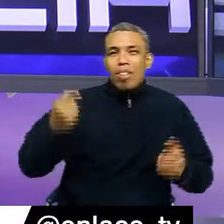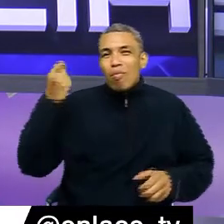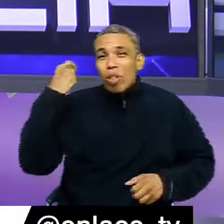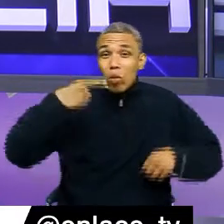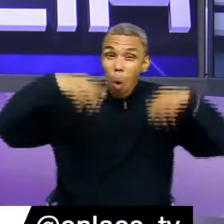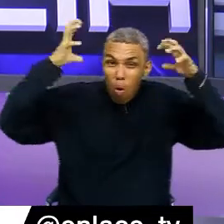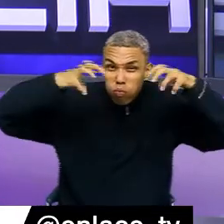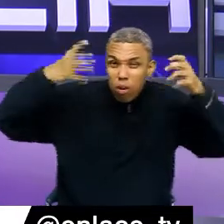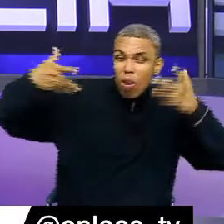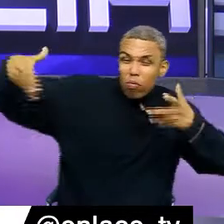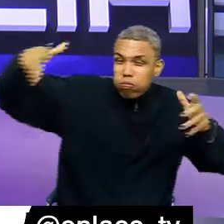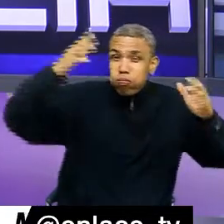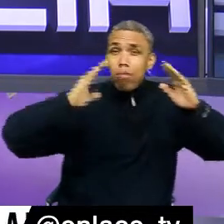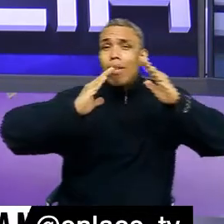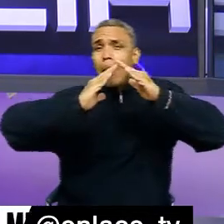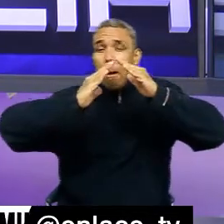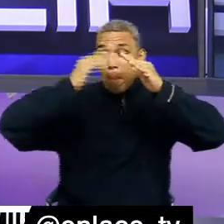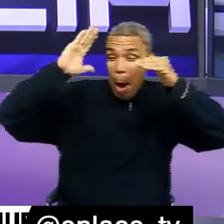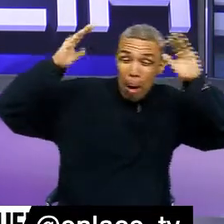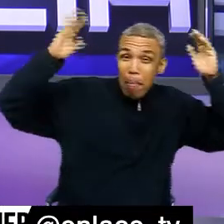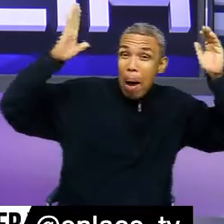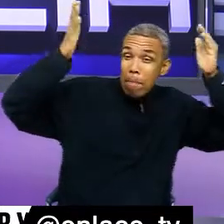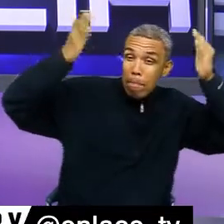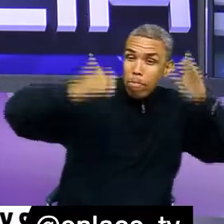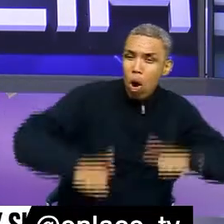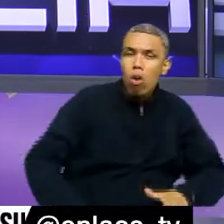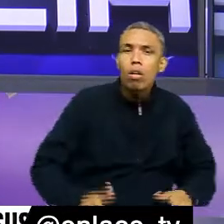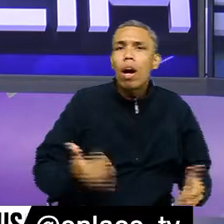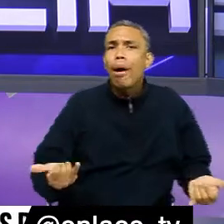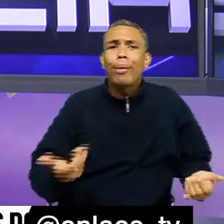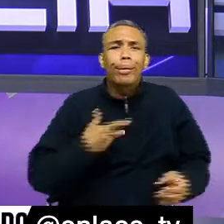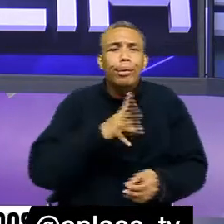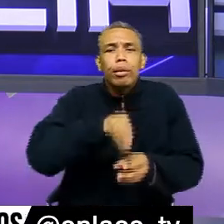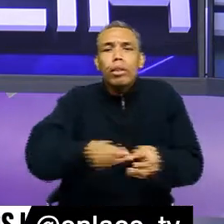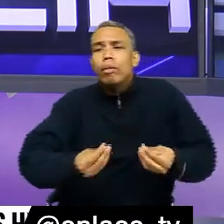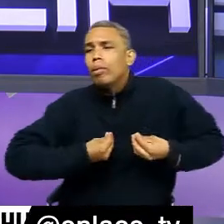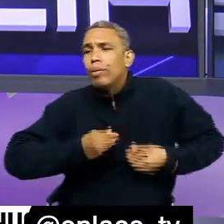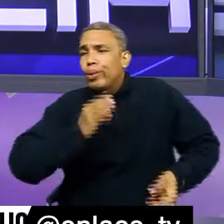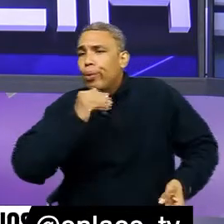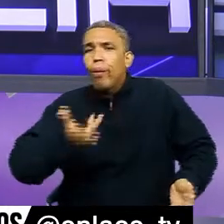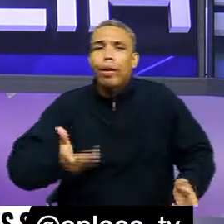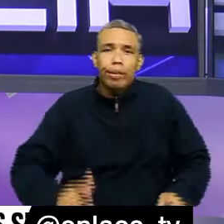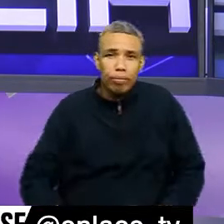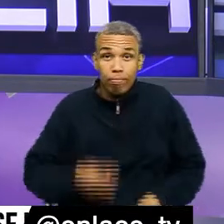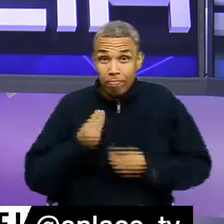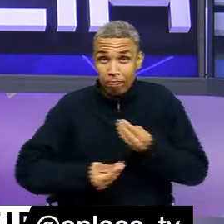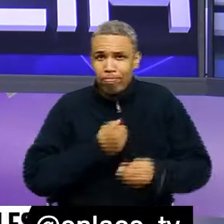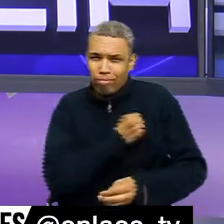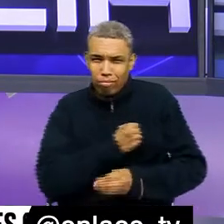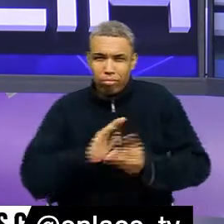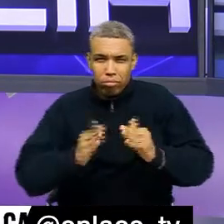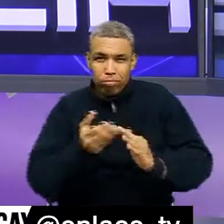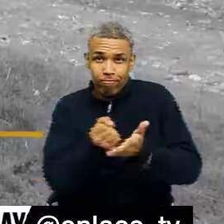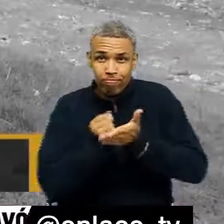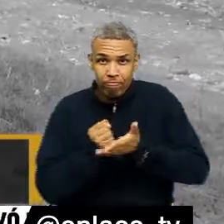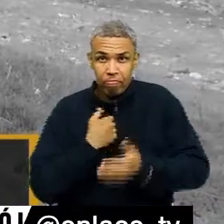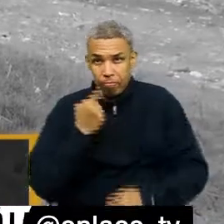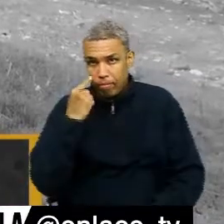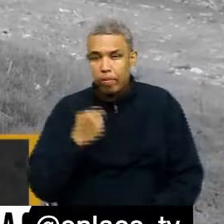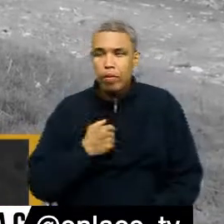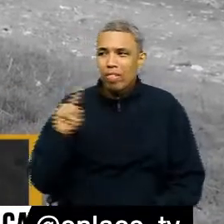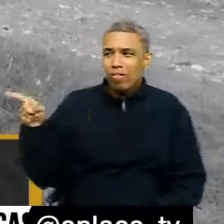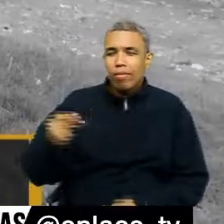vientos ocasionó que su humilde vivienda se viniera abajo. Requieren de la solidaridad de los barranqueños para levantar de nuevo su casa. Gloria asegura